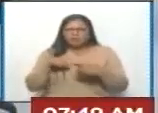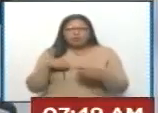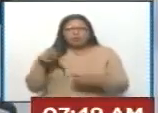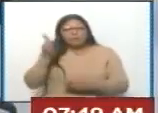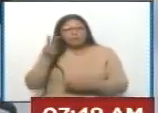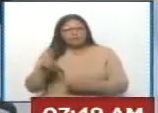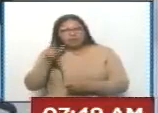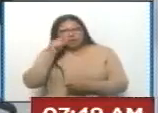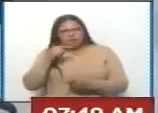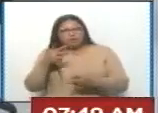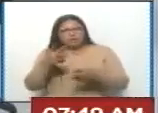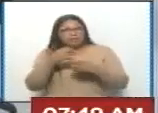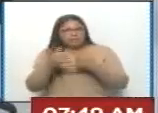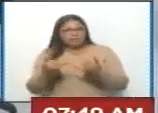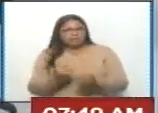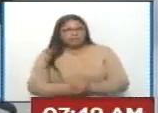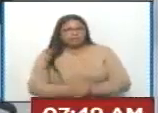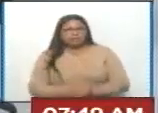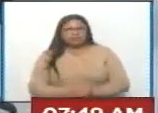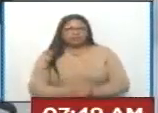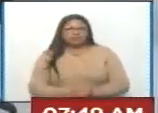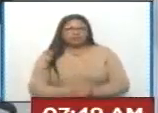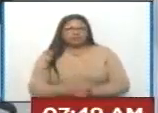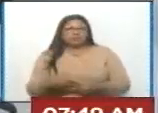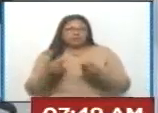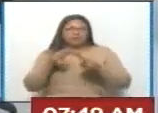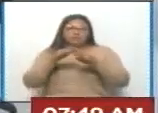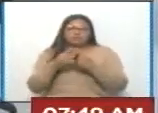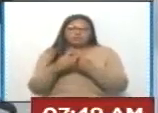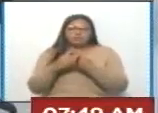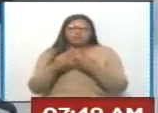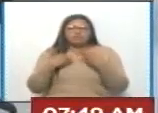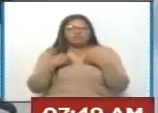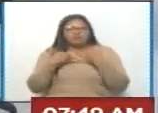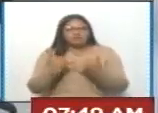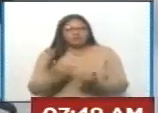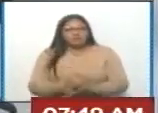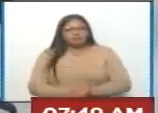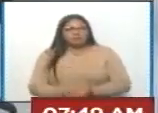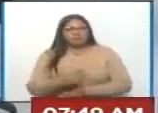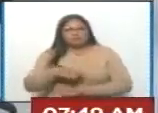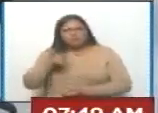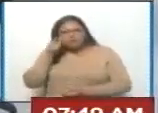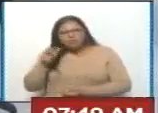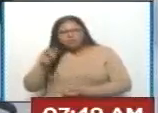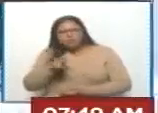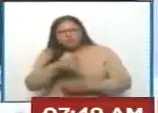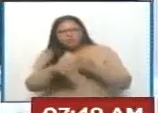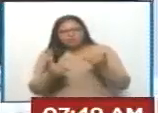el ingreso y lo que sustenta las condiciones materiales de vida de la población? Nosotros